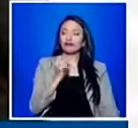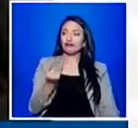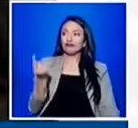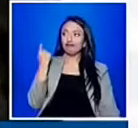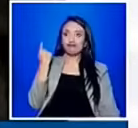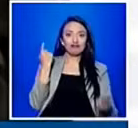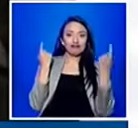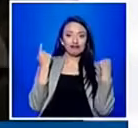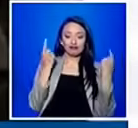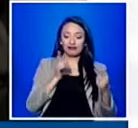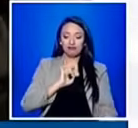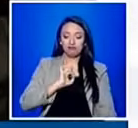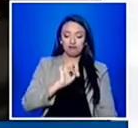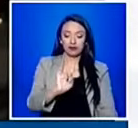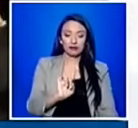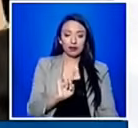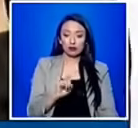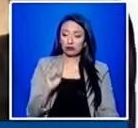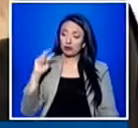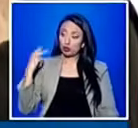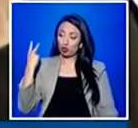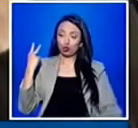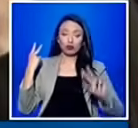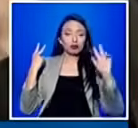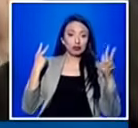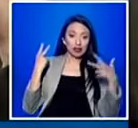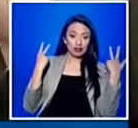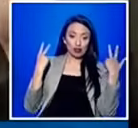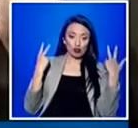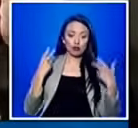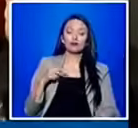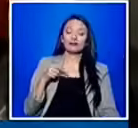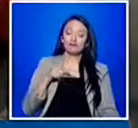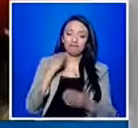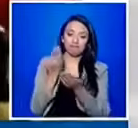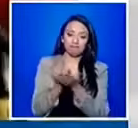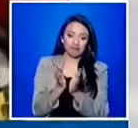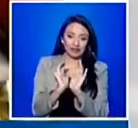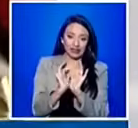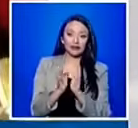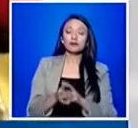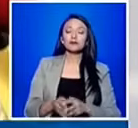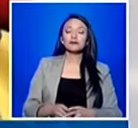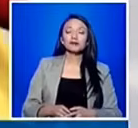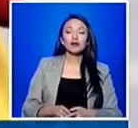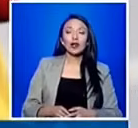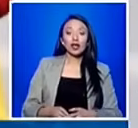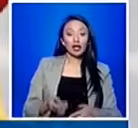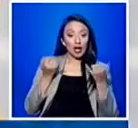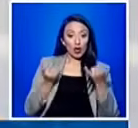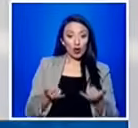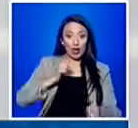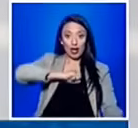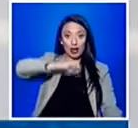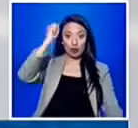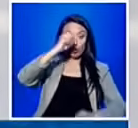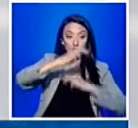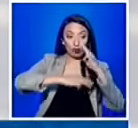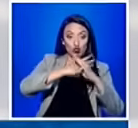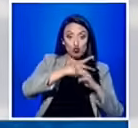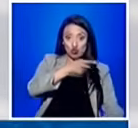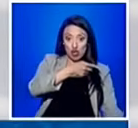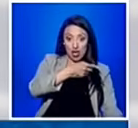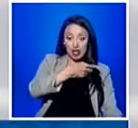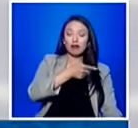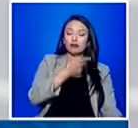neozelandesa Anna Grimaldi, quienes llegaron en el segundo y tercer puesto respectivamente. La actual campeona mundial cumple